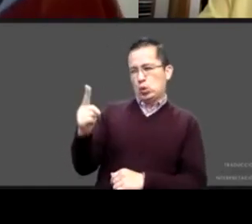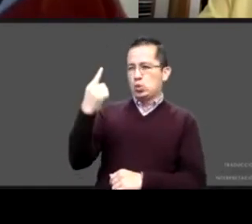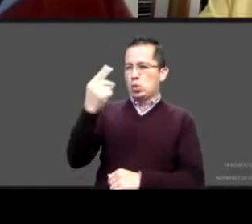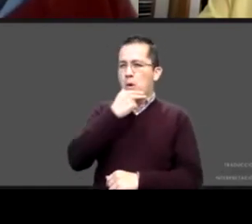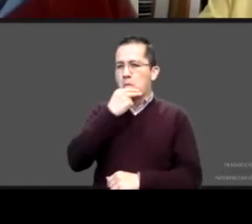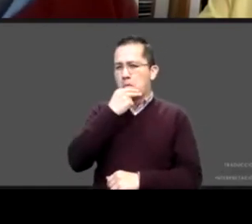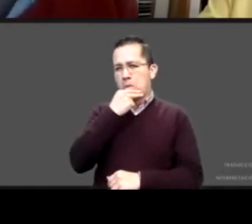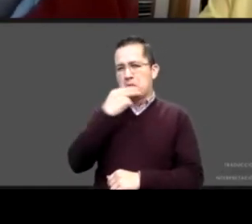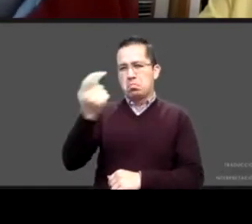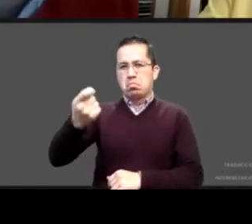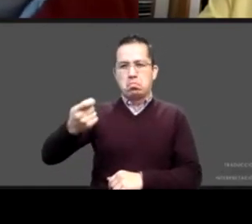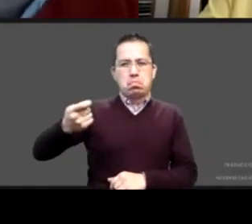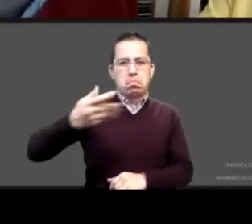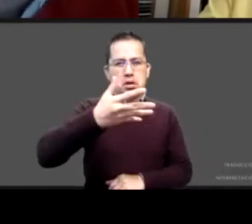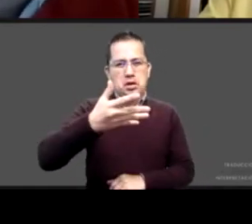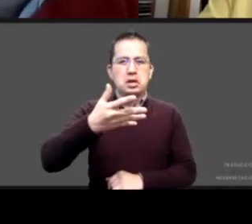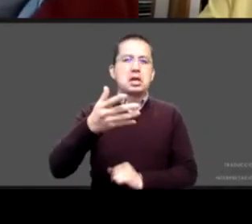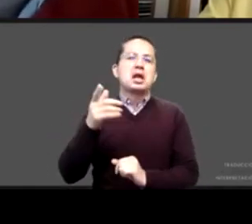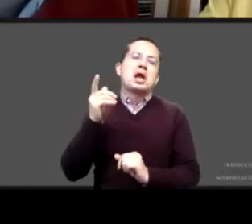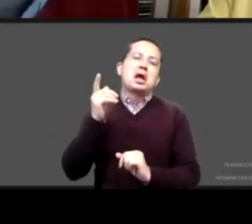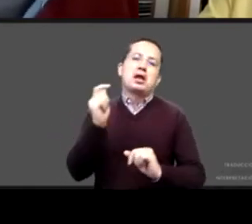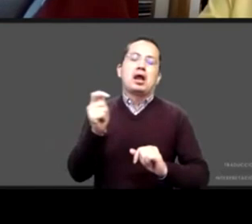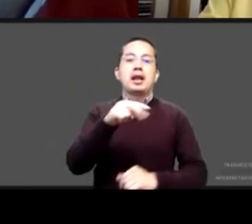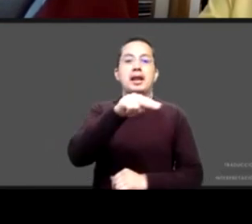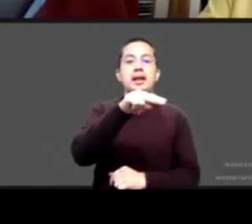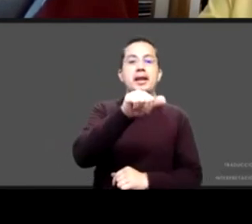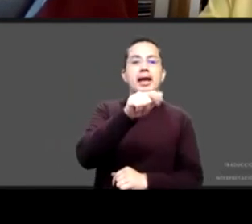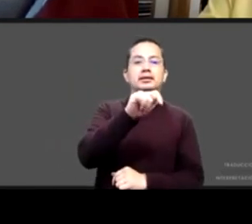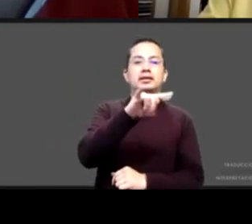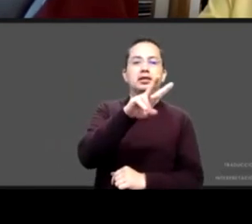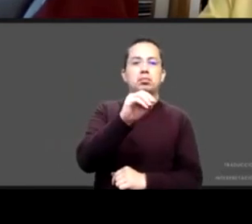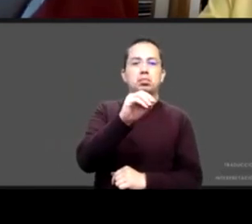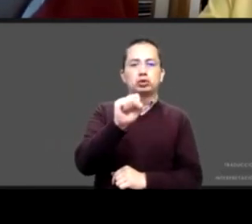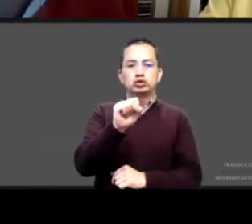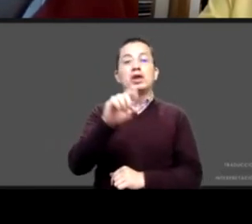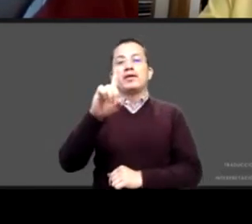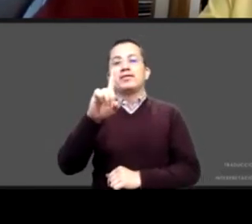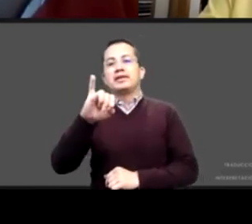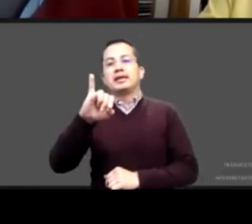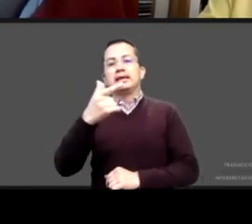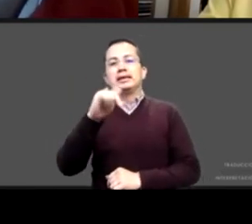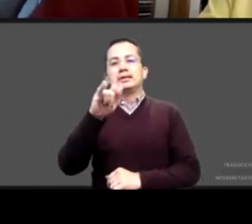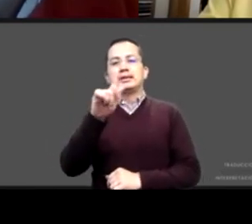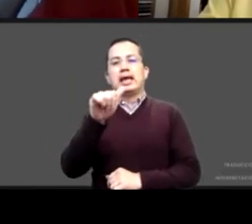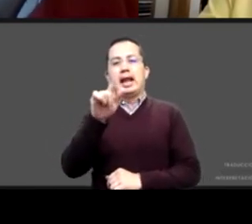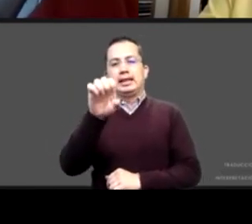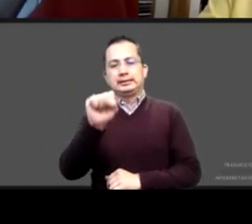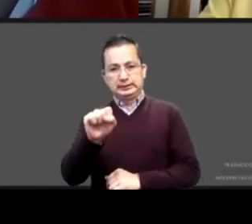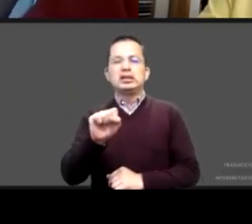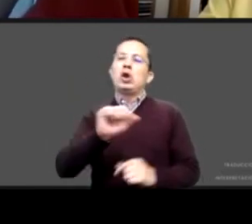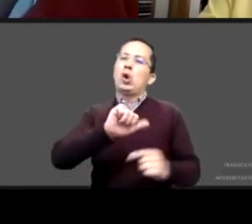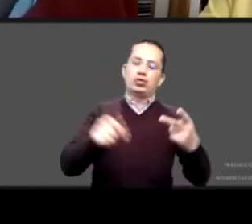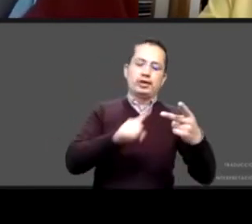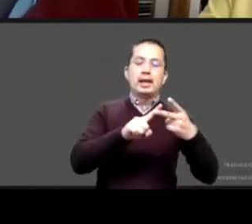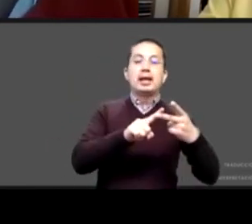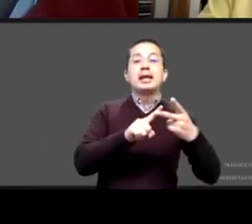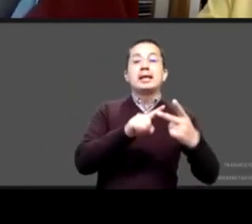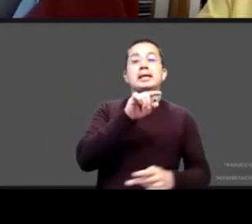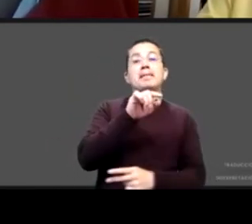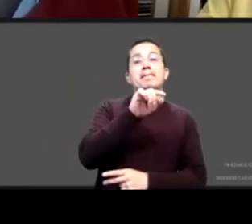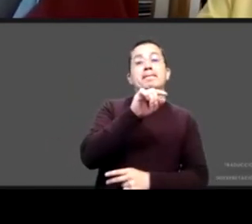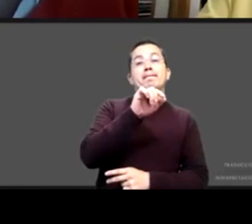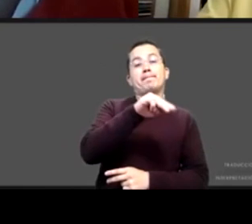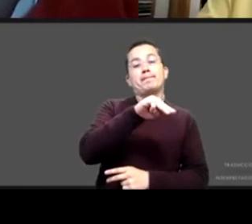hoy revisó esta denominación, nativos digitales e inmigrantes digitales. El propio